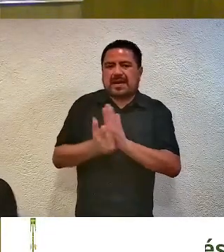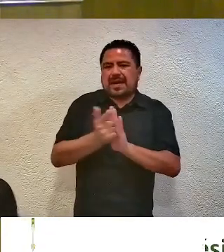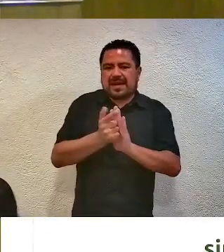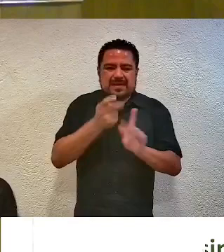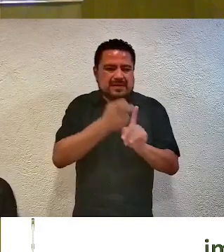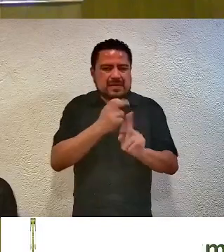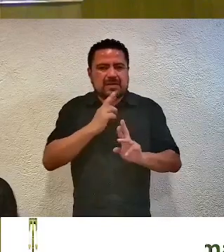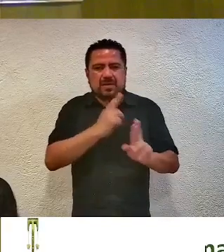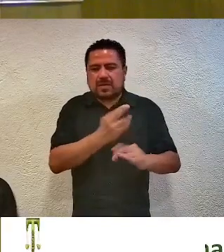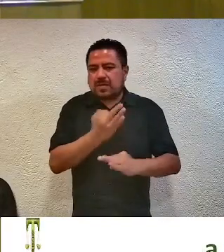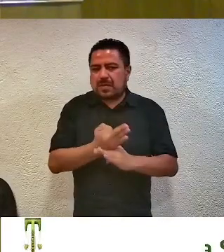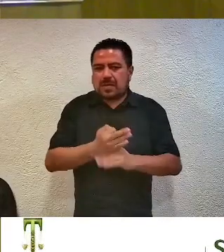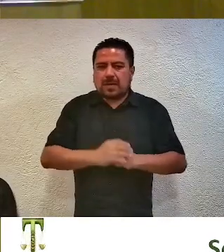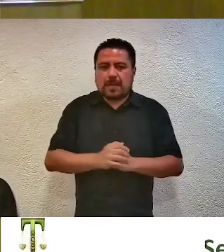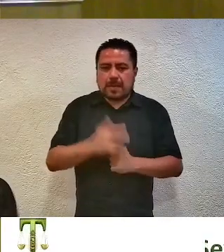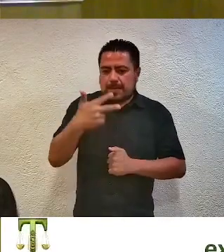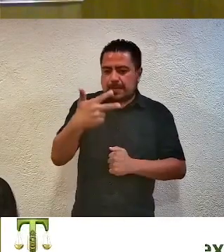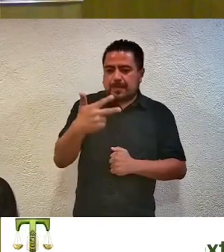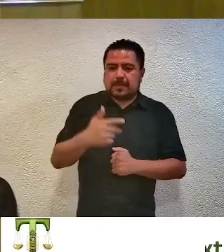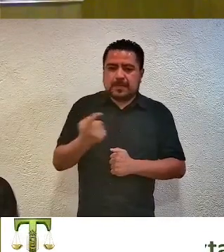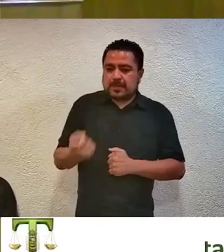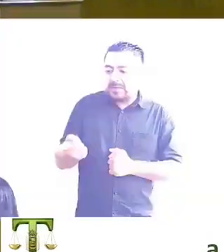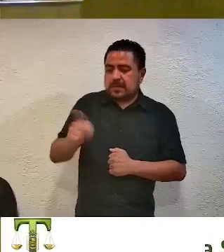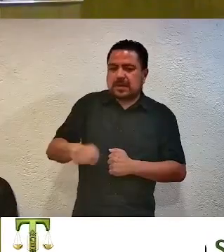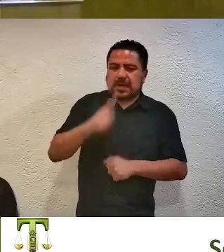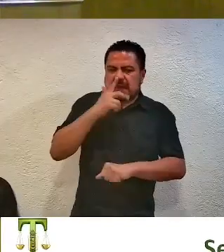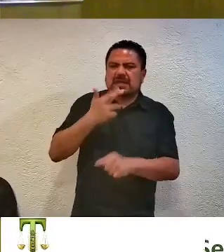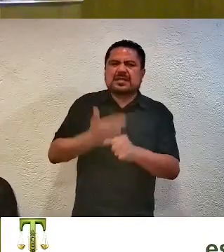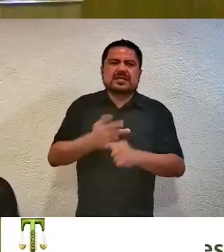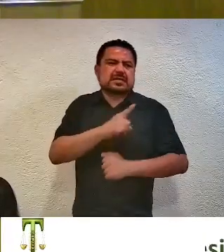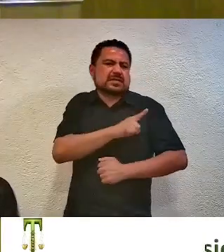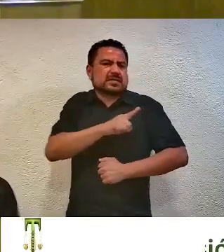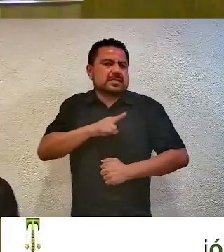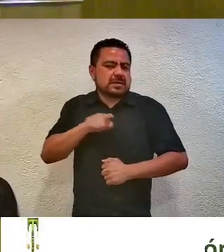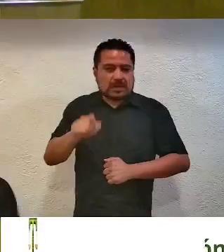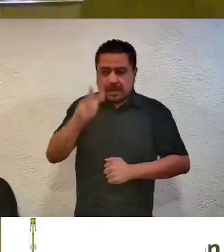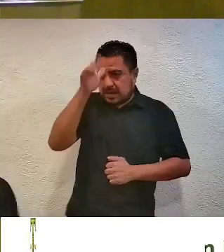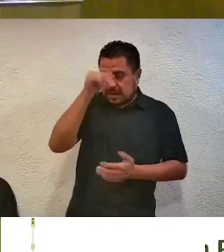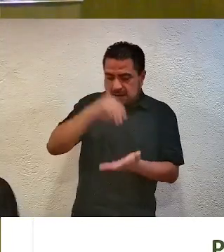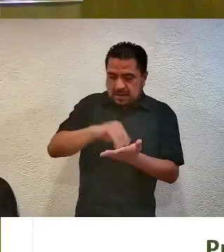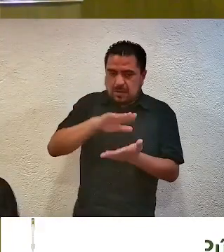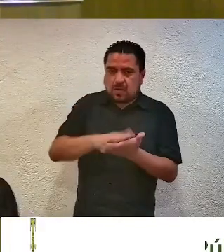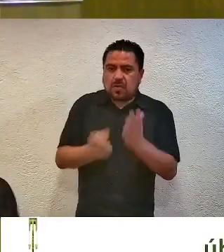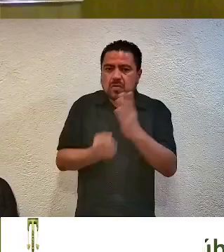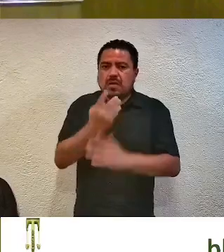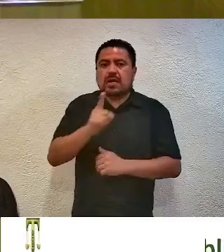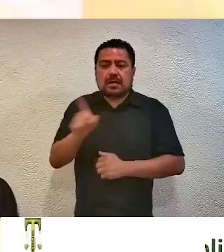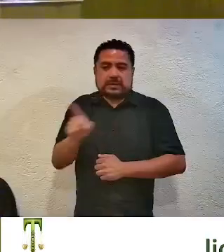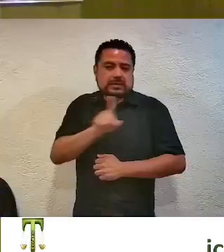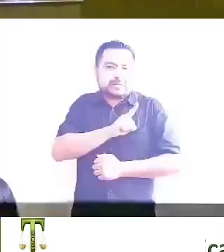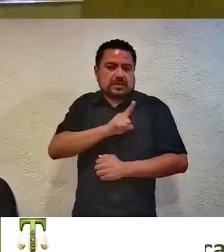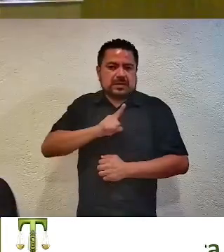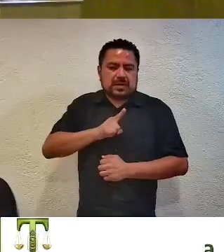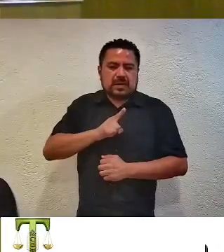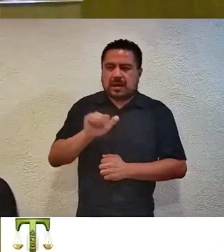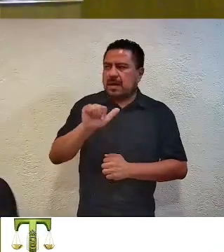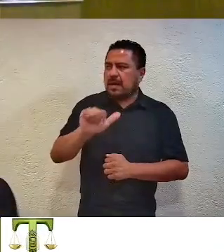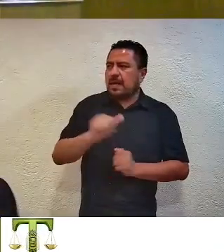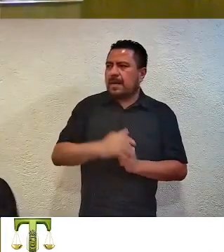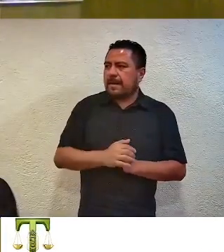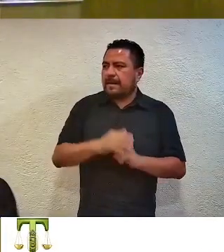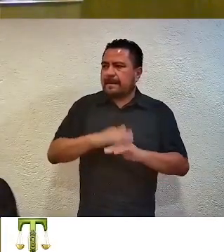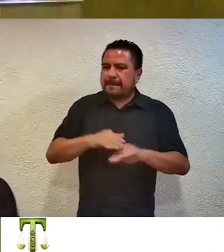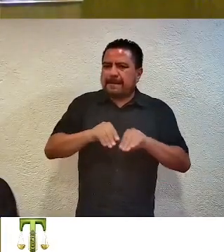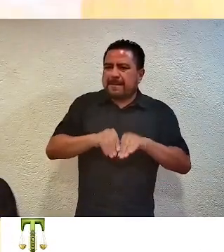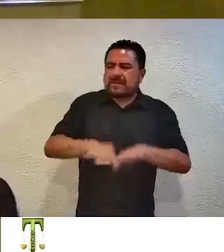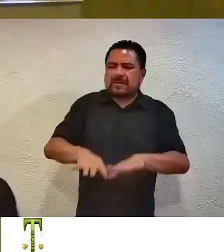resolución. 8. Se le ordena a la autoridad responsable que, aprobando el nuevo acuerdo, éste lo deberá a. Difundir por las